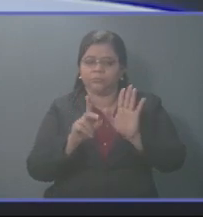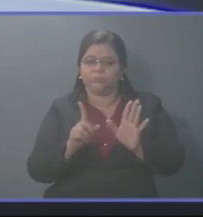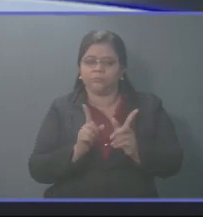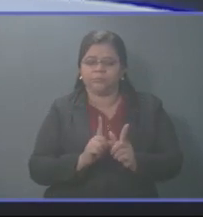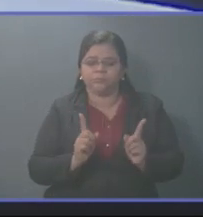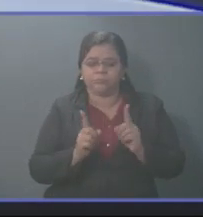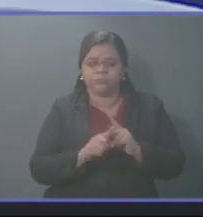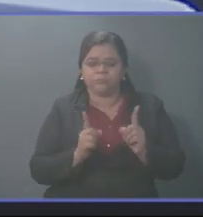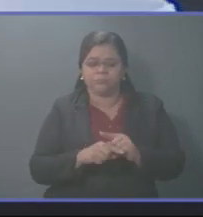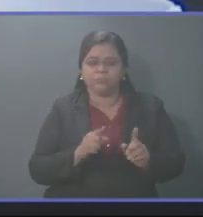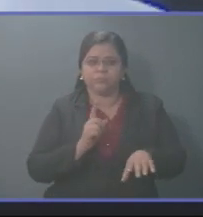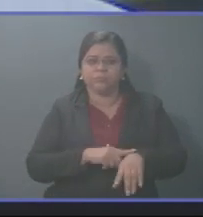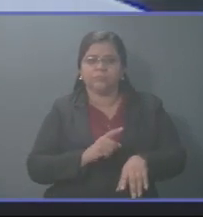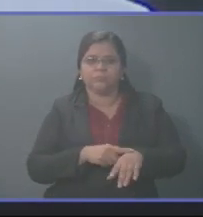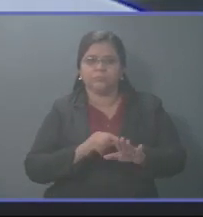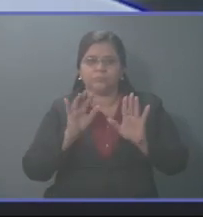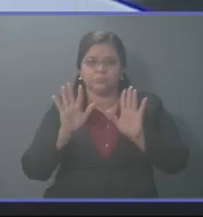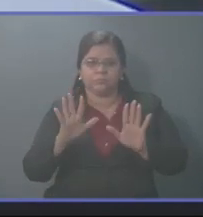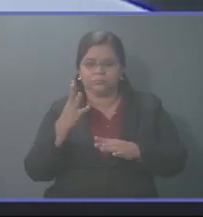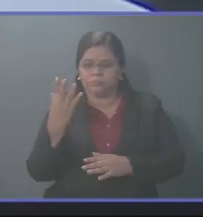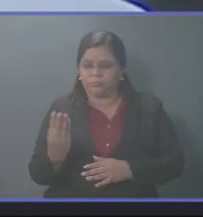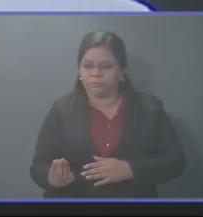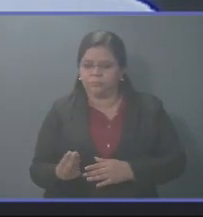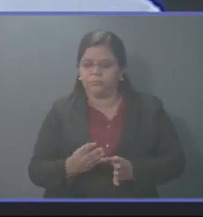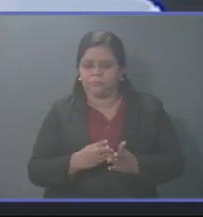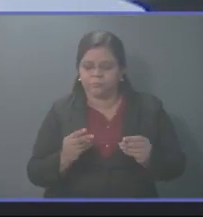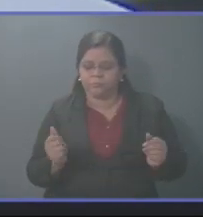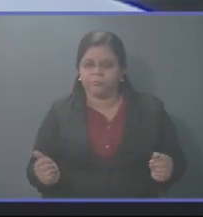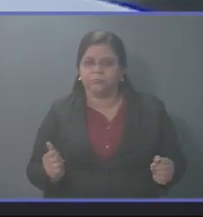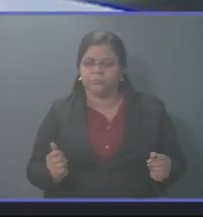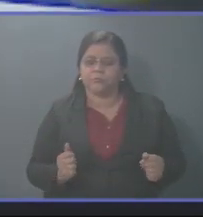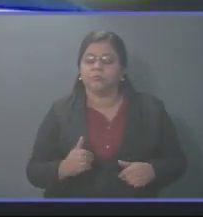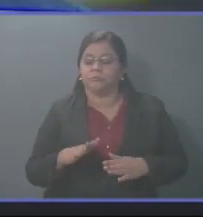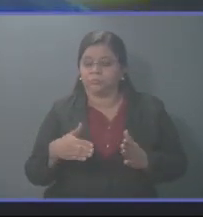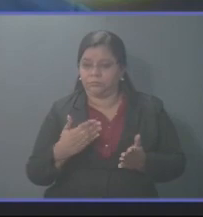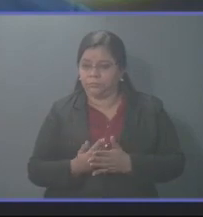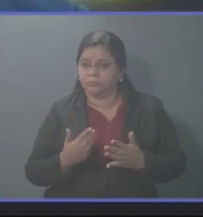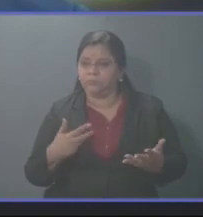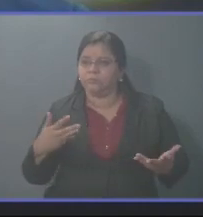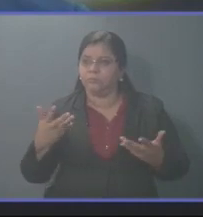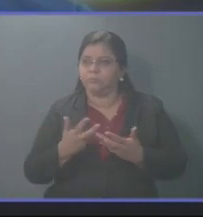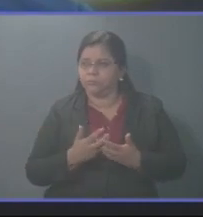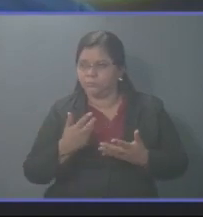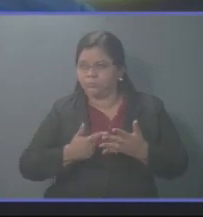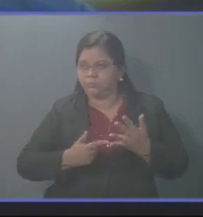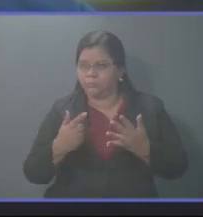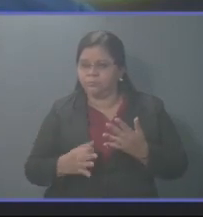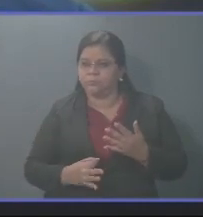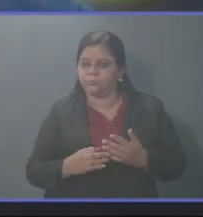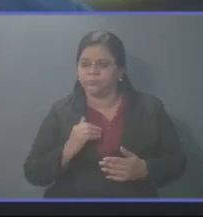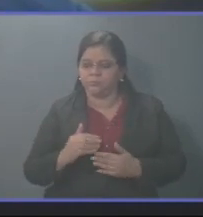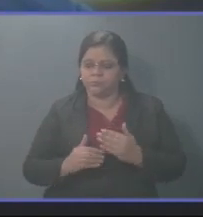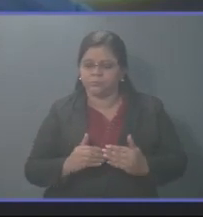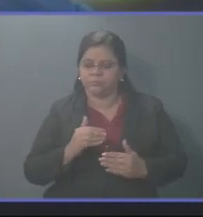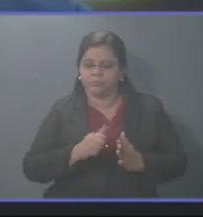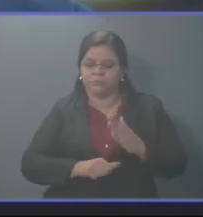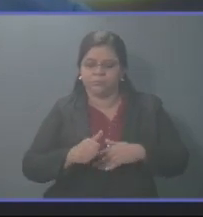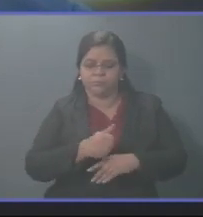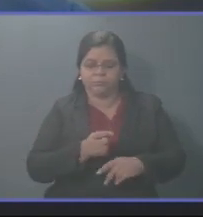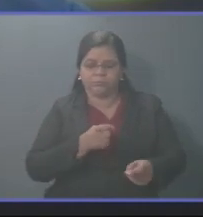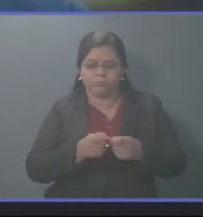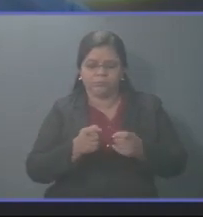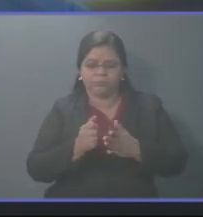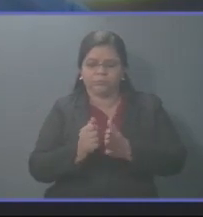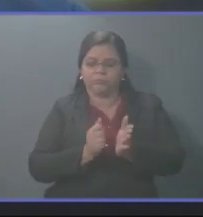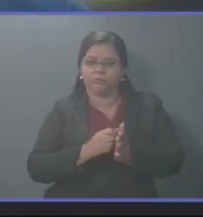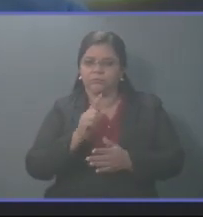el plazo a 10 días para subsanar omisiones, a fin de armonizar los plazos con la Ley de Procedimientos Administrativos, y el